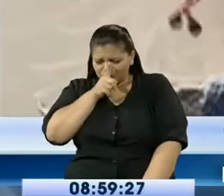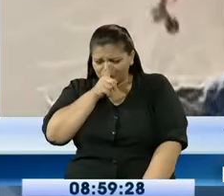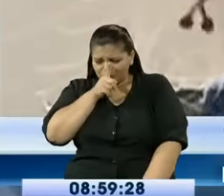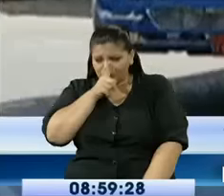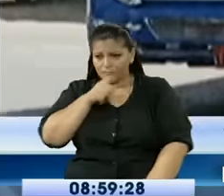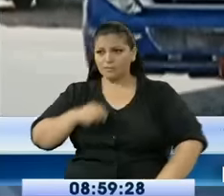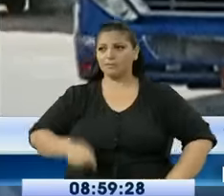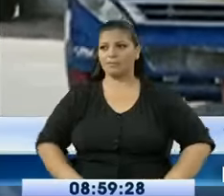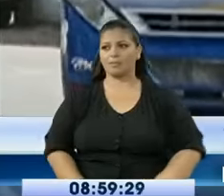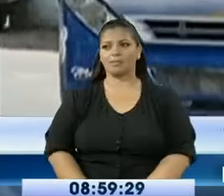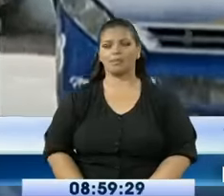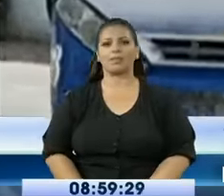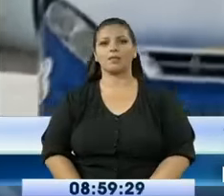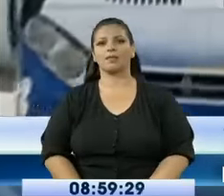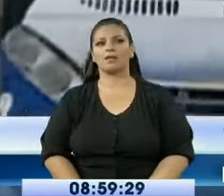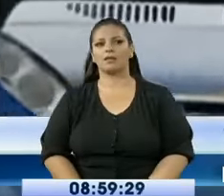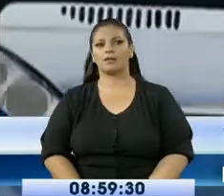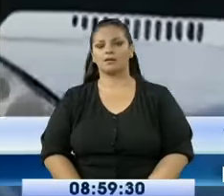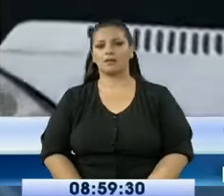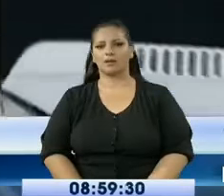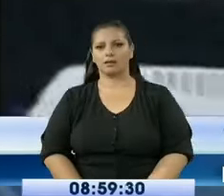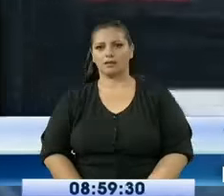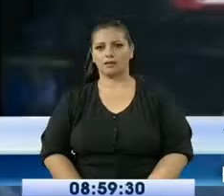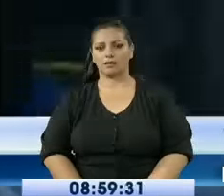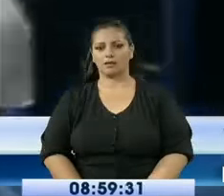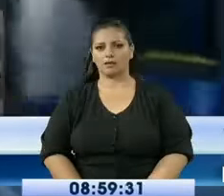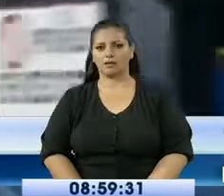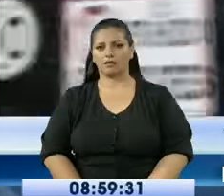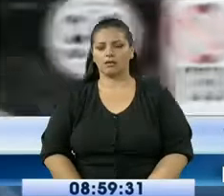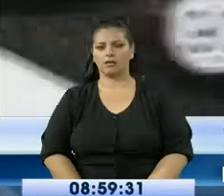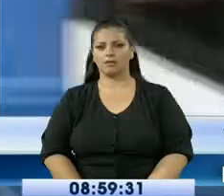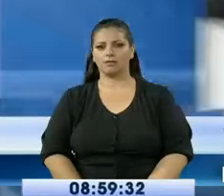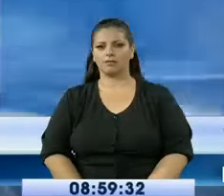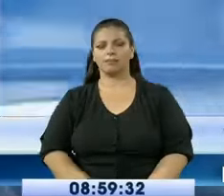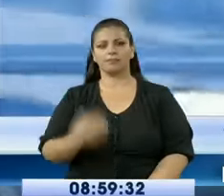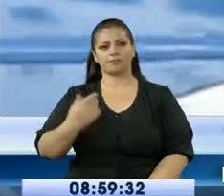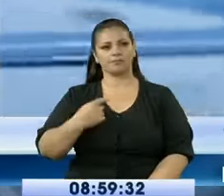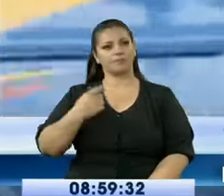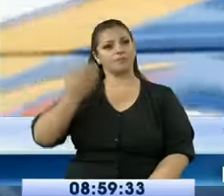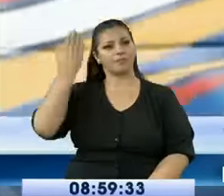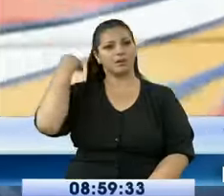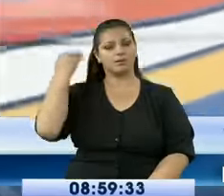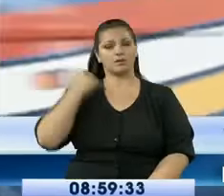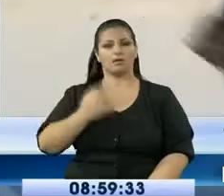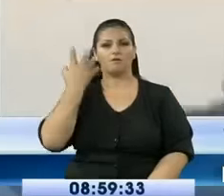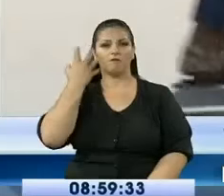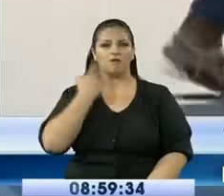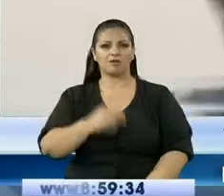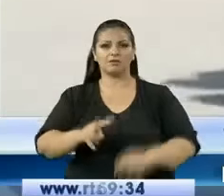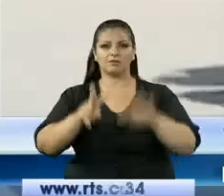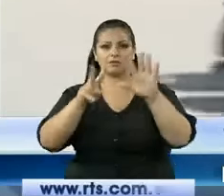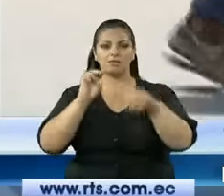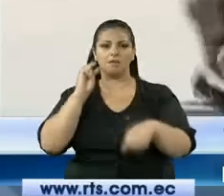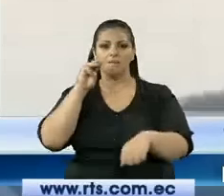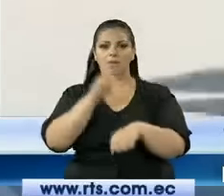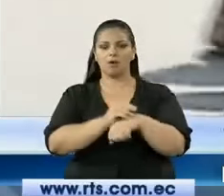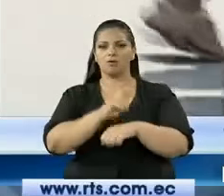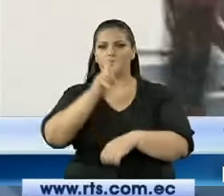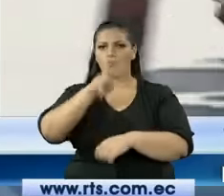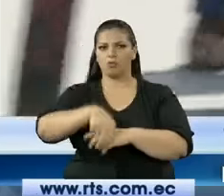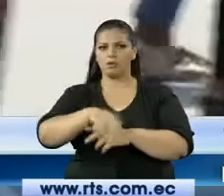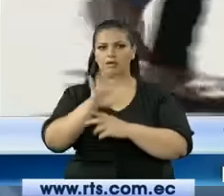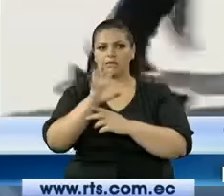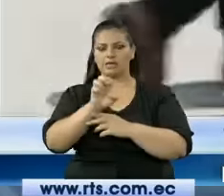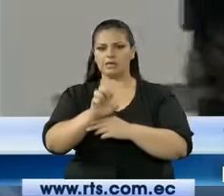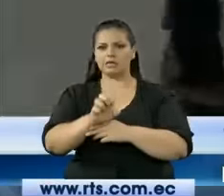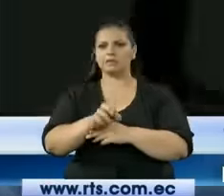oficial de un bus abusó de ella al llegar de la escuela la noche del 7 de mayo del 2015, en Chanduy, provincia de